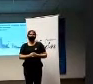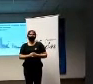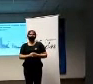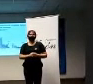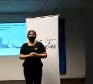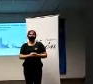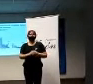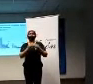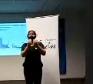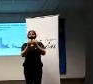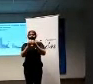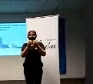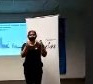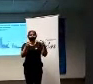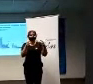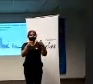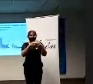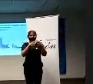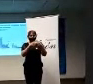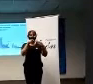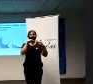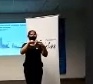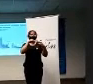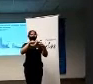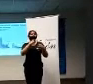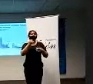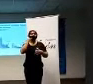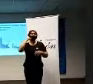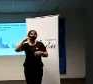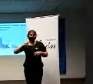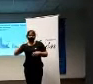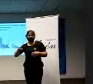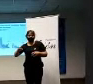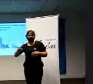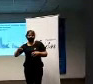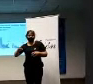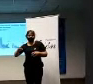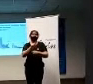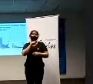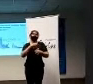y que es considerado de 0 a 19 años en lo que es el grupo pediátrico.